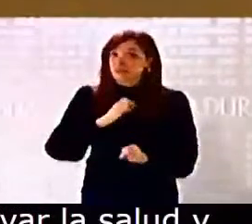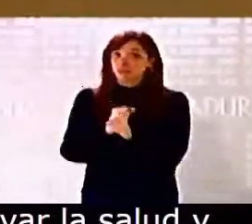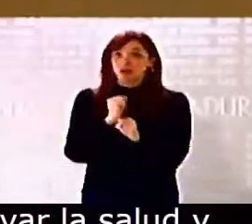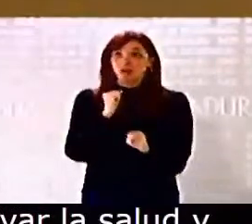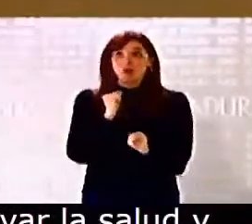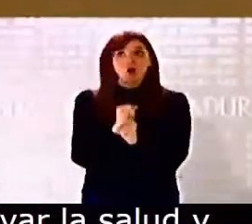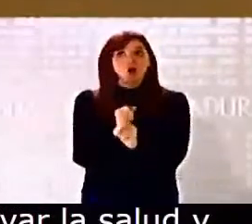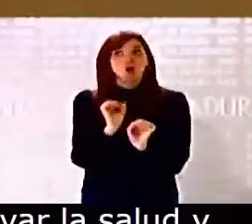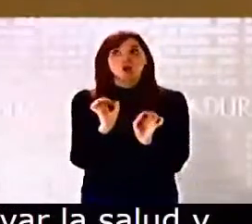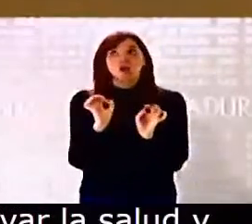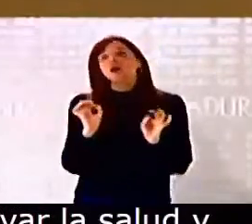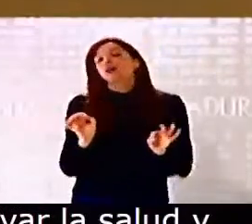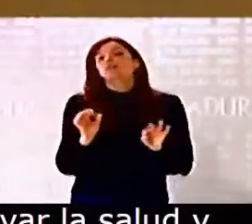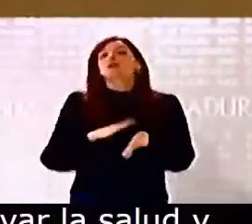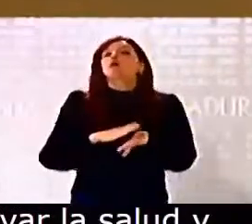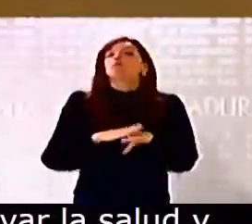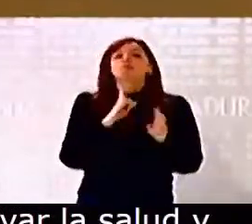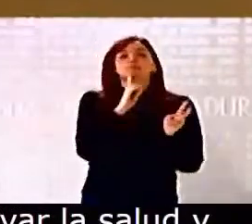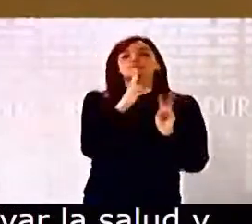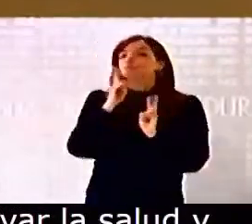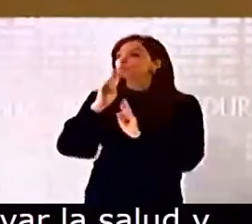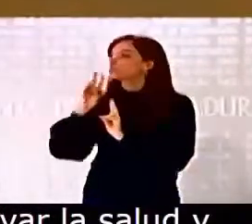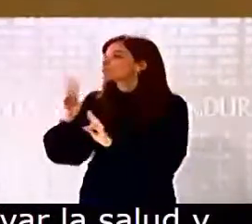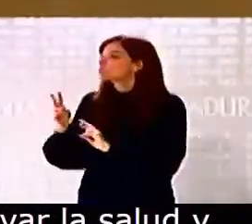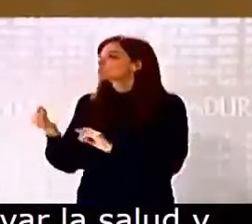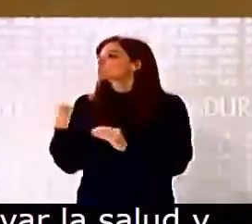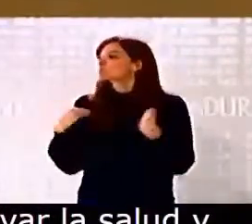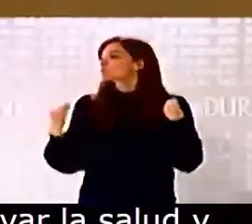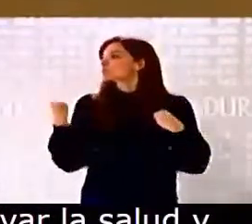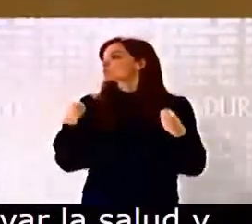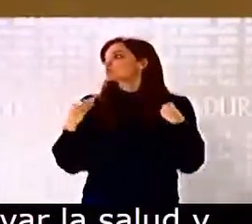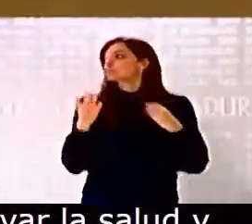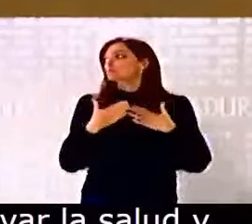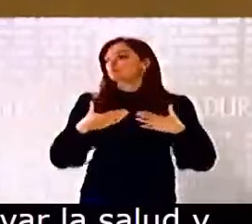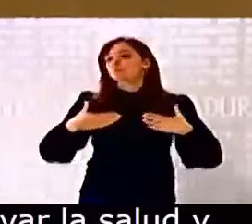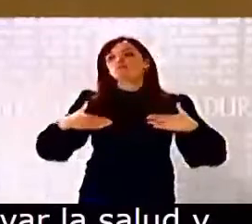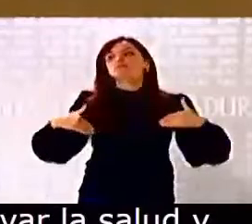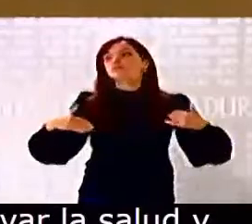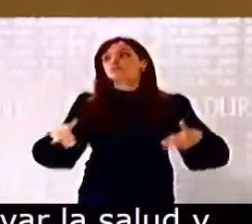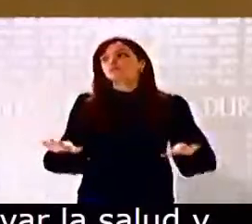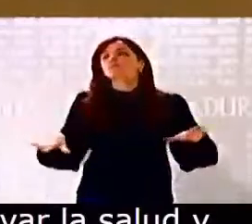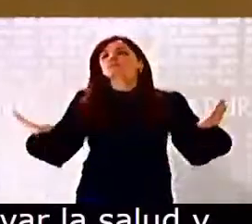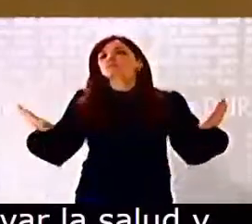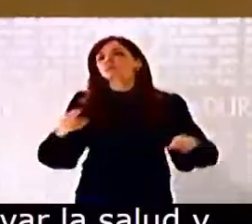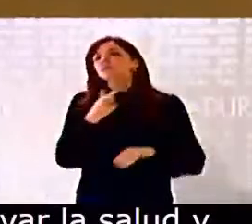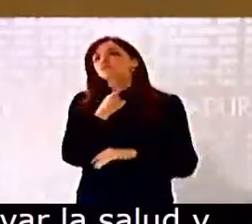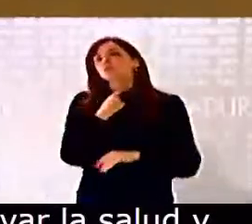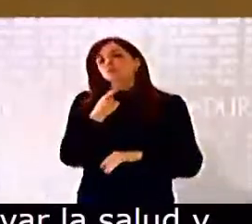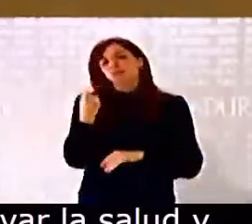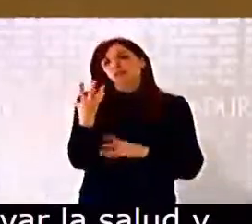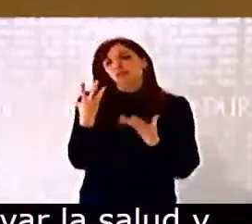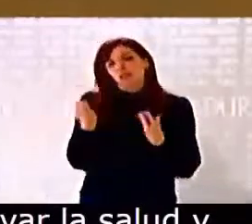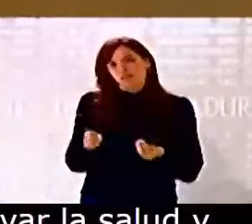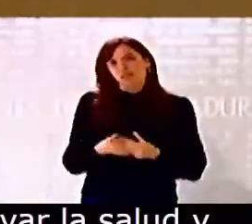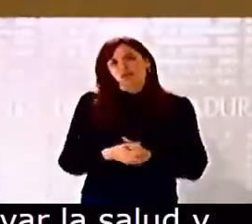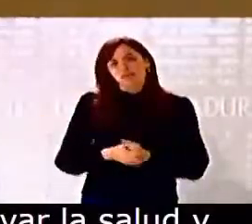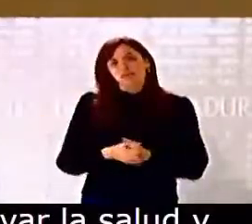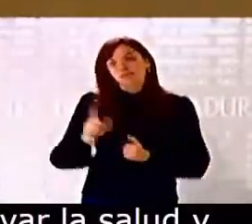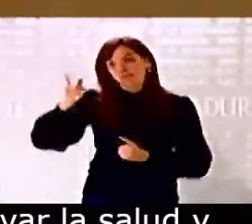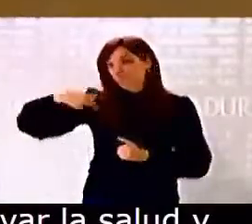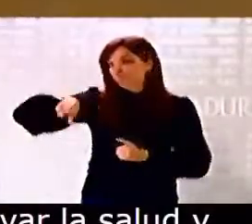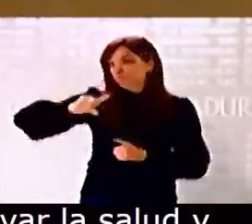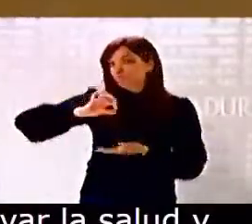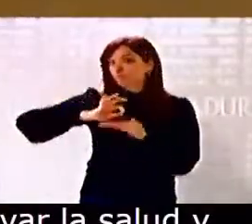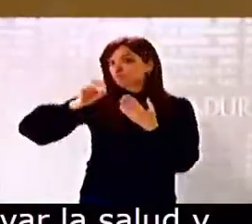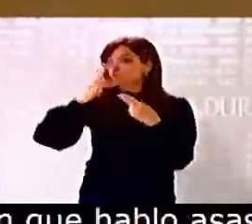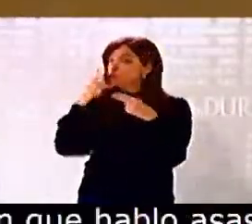estoy aquí para responder cuantas consideraciones ustedes quieran hacerme, pero me gustaría que entendieran, tanto además ustedes que son un